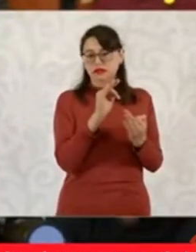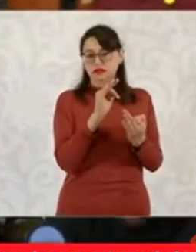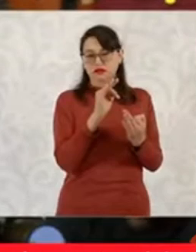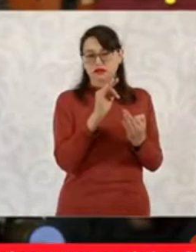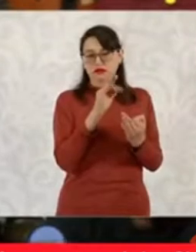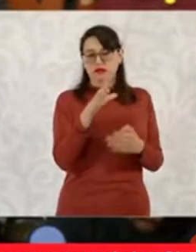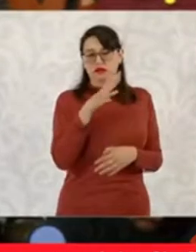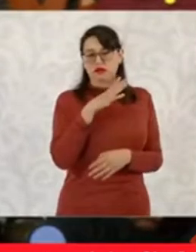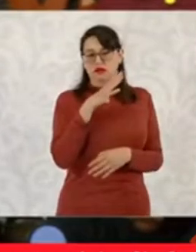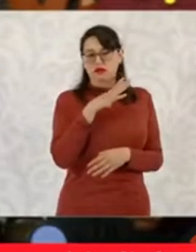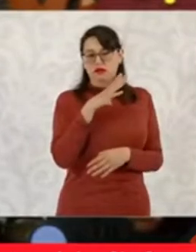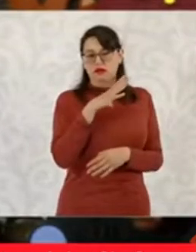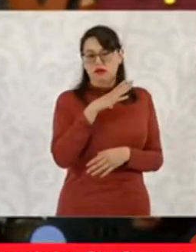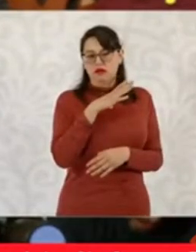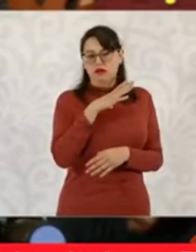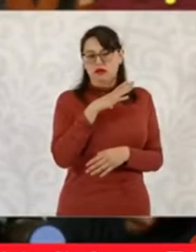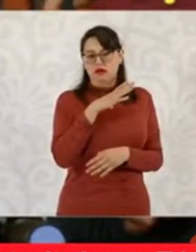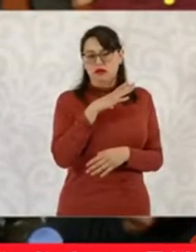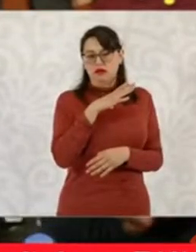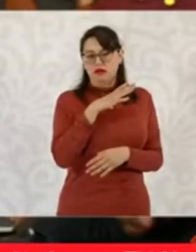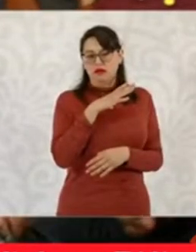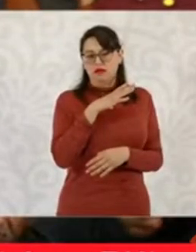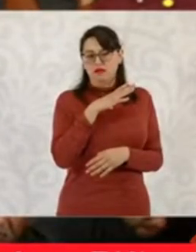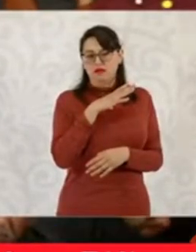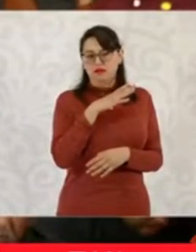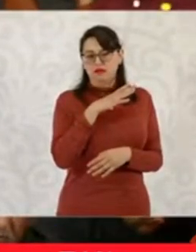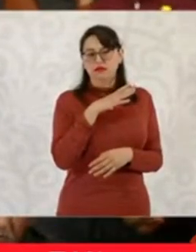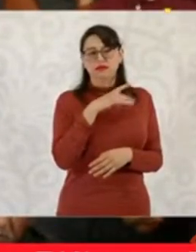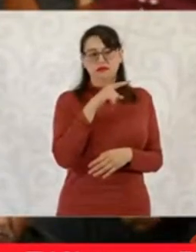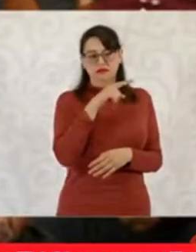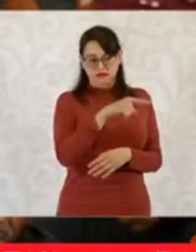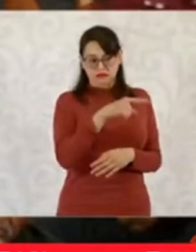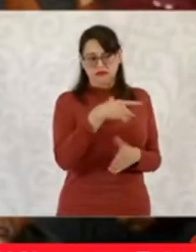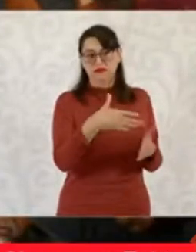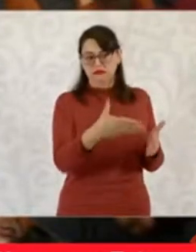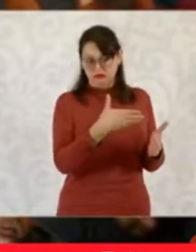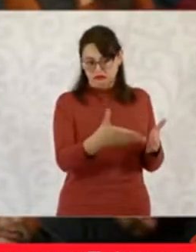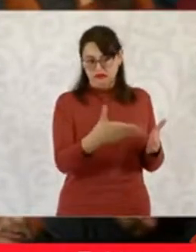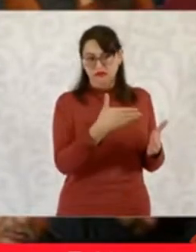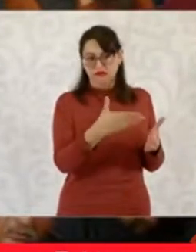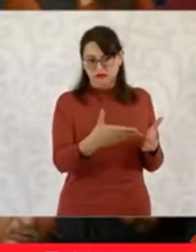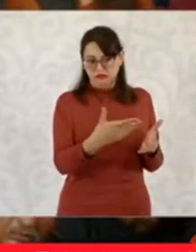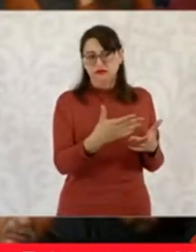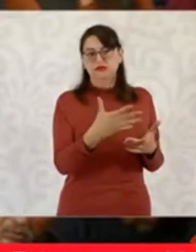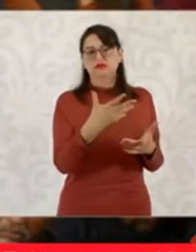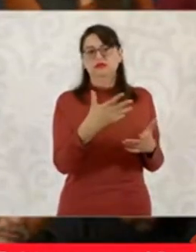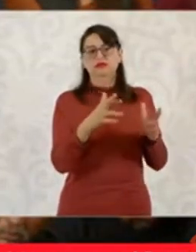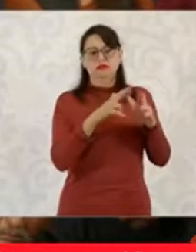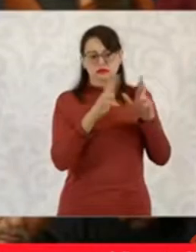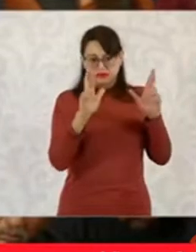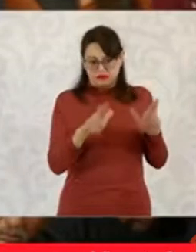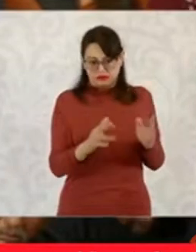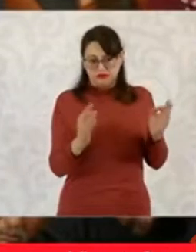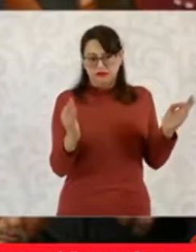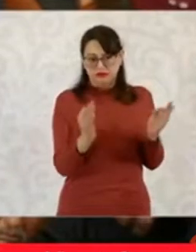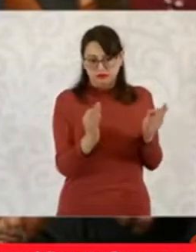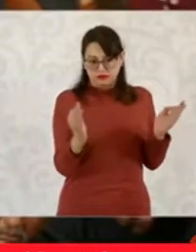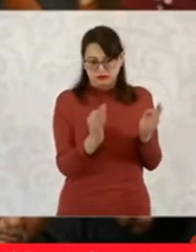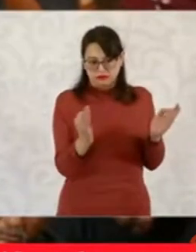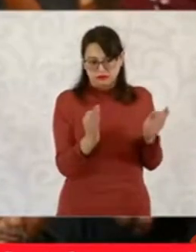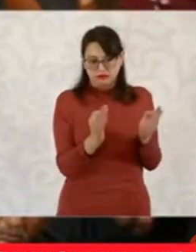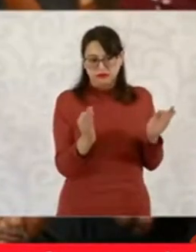hay otro espacio que se ve que también era cocina. Ahí sí hay un refrigerador. Yo